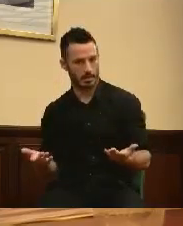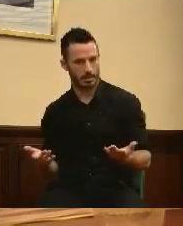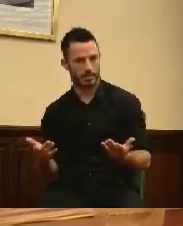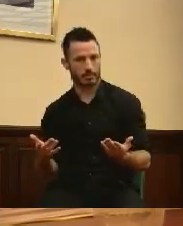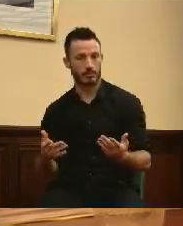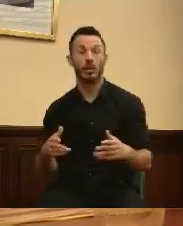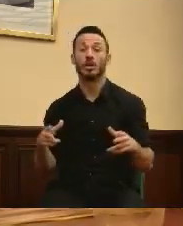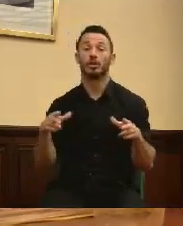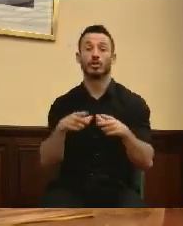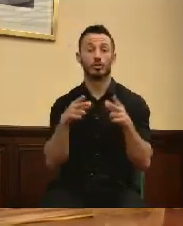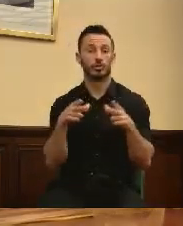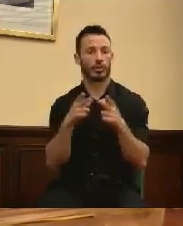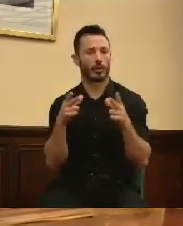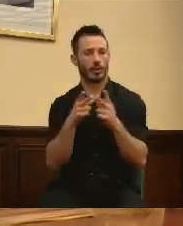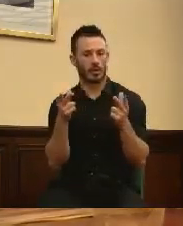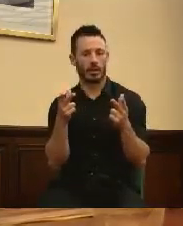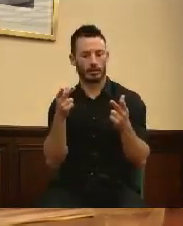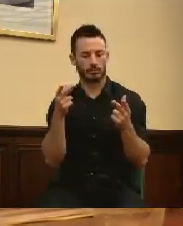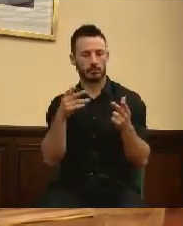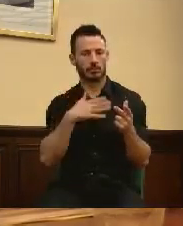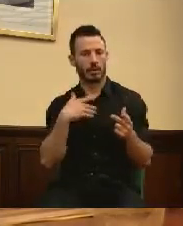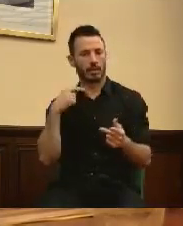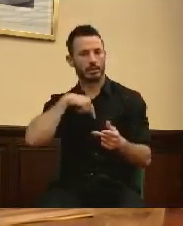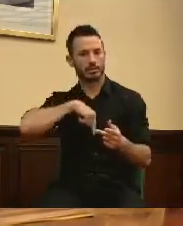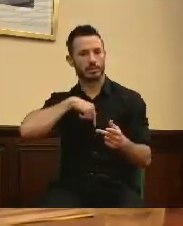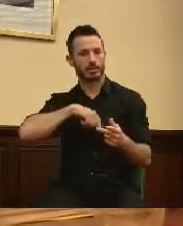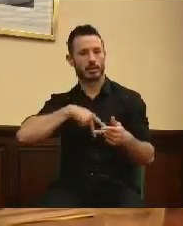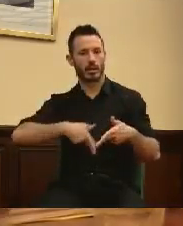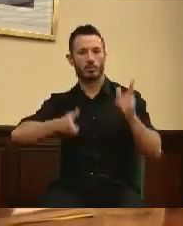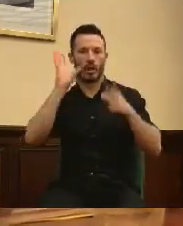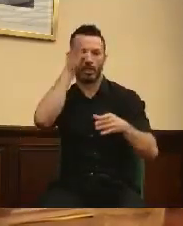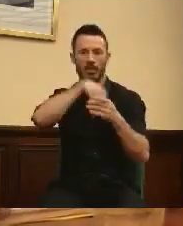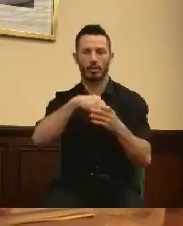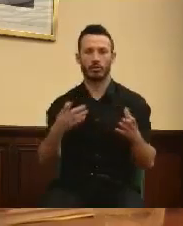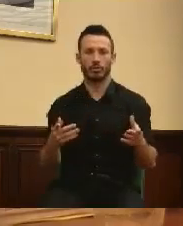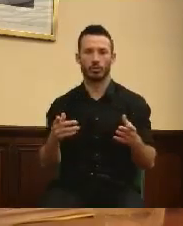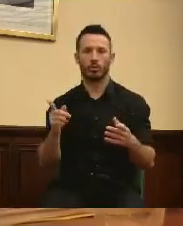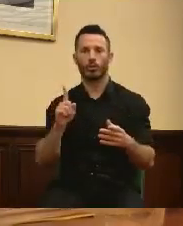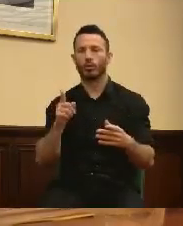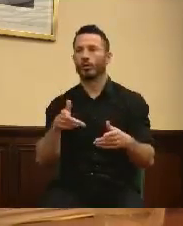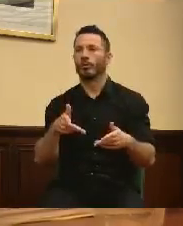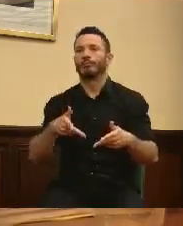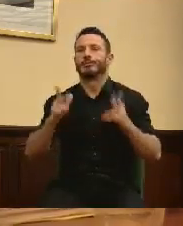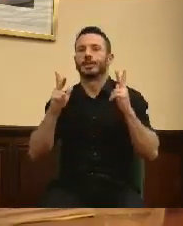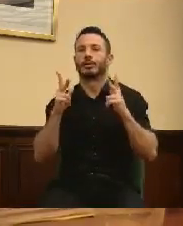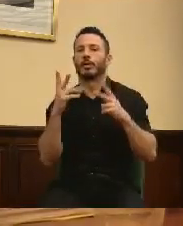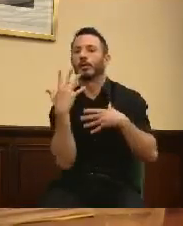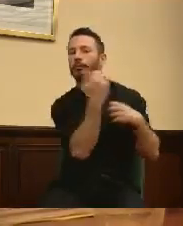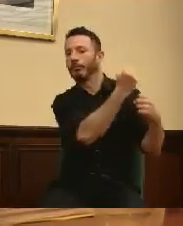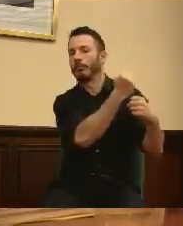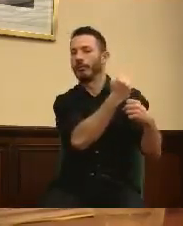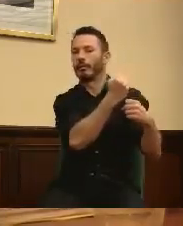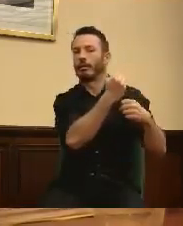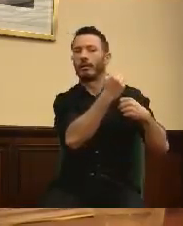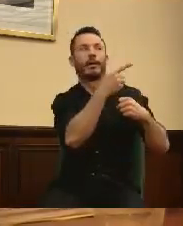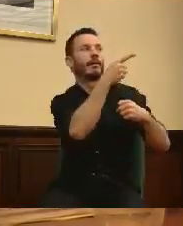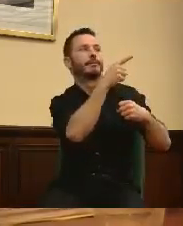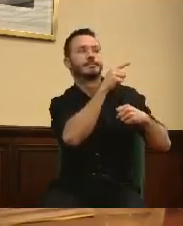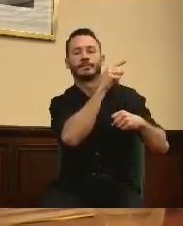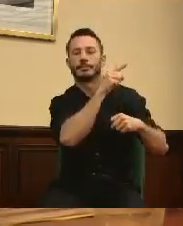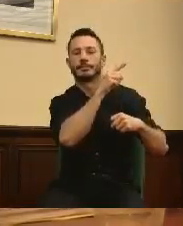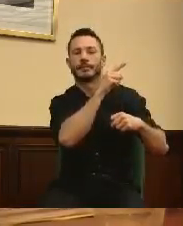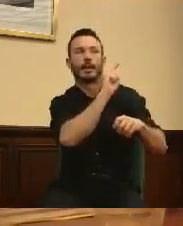quiere saberse parte de la democracia, no ser víctima de una democracia secuestrada en esferas a las que no llega.